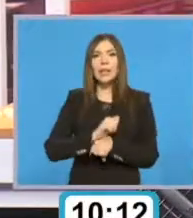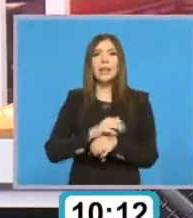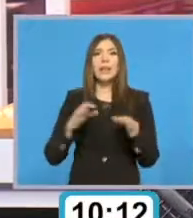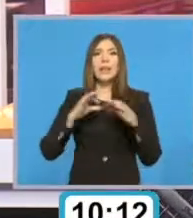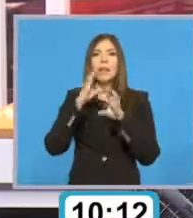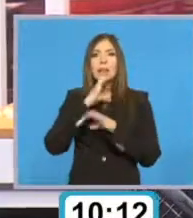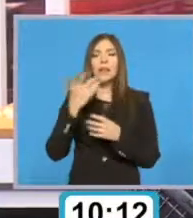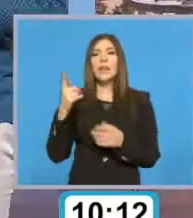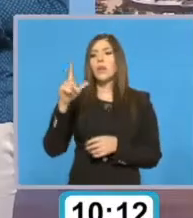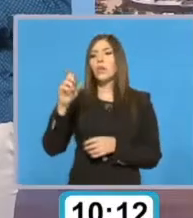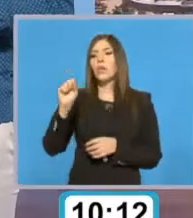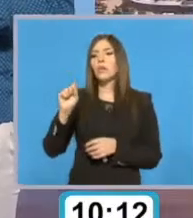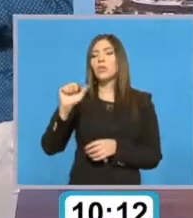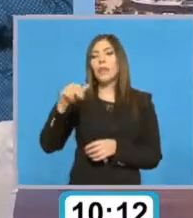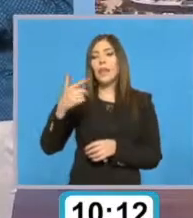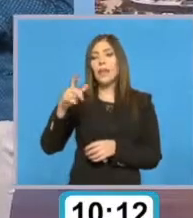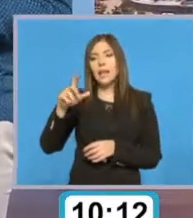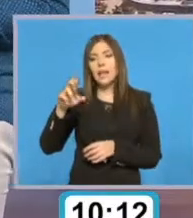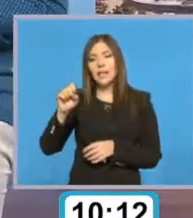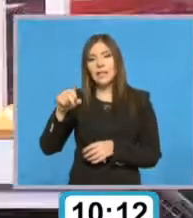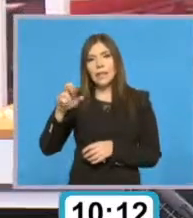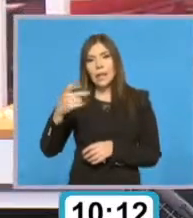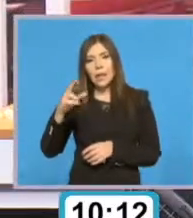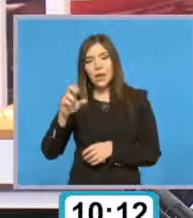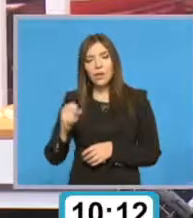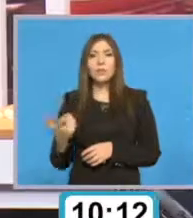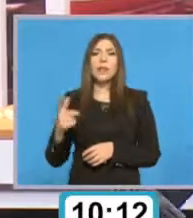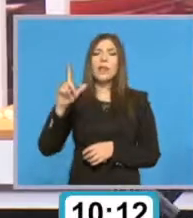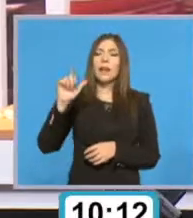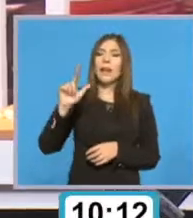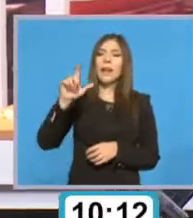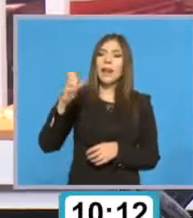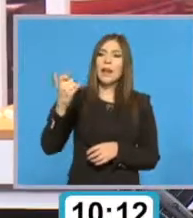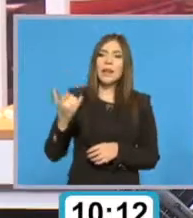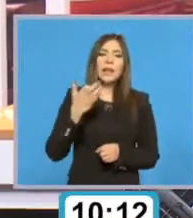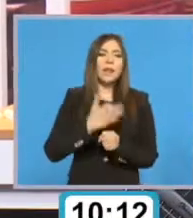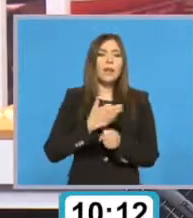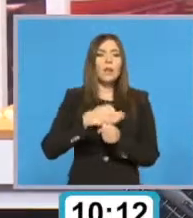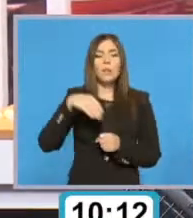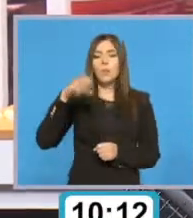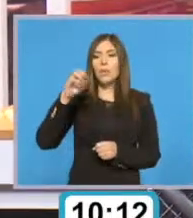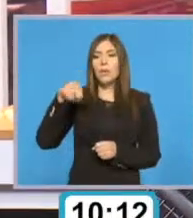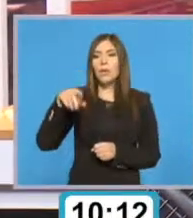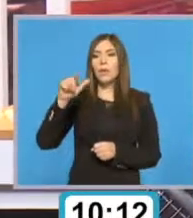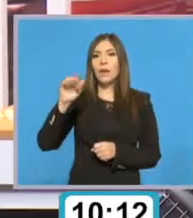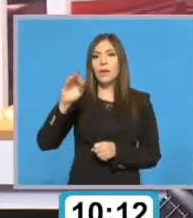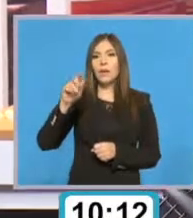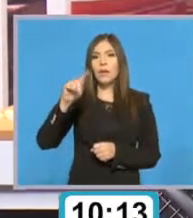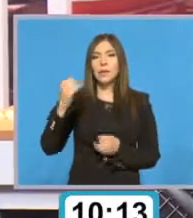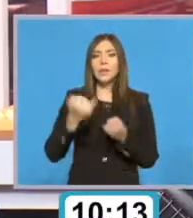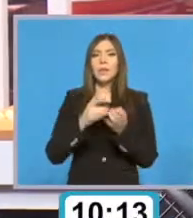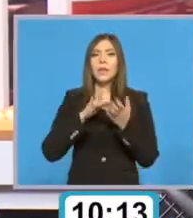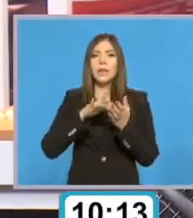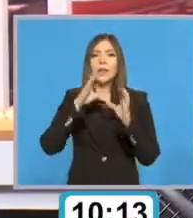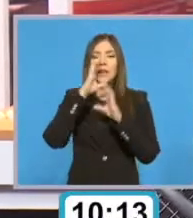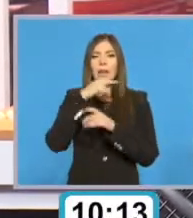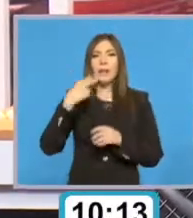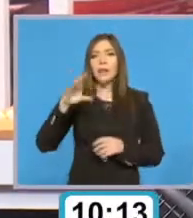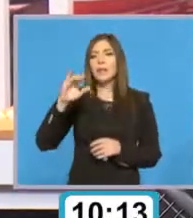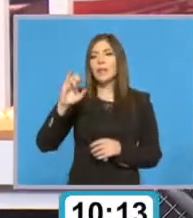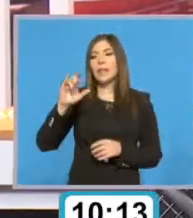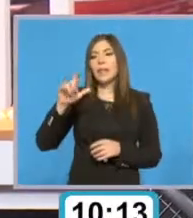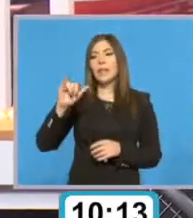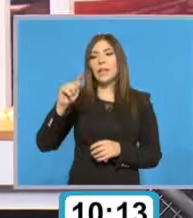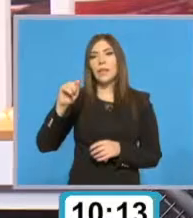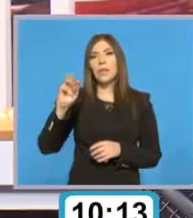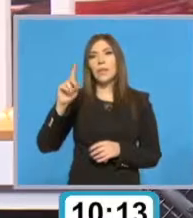Negros, La Ley, Los Bunkers. Ahora con Mon Laferte tenemos una colaboración igual en su disco La Trenza con el tema Cielito de Abril. Y